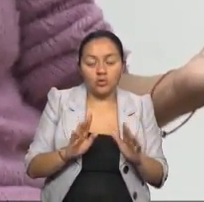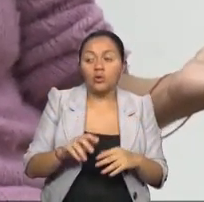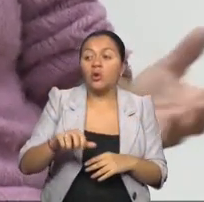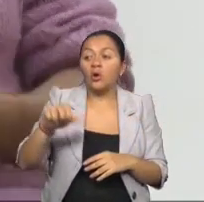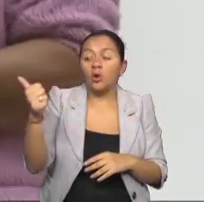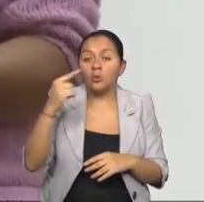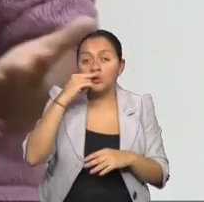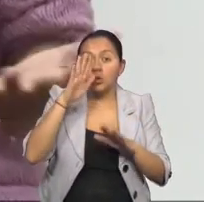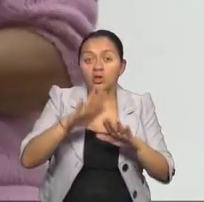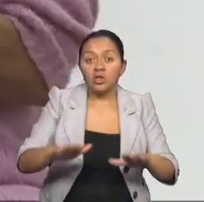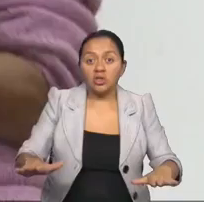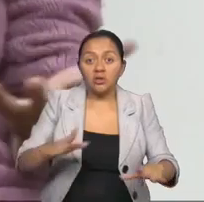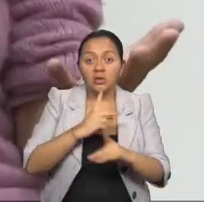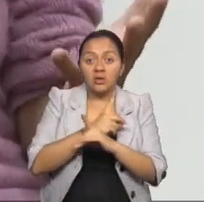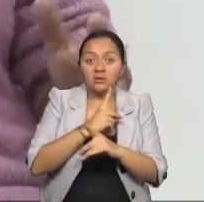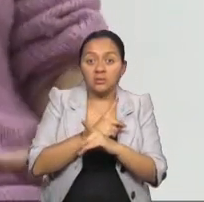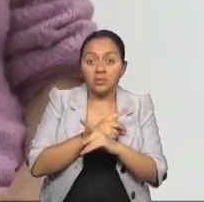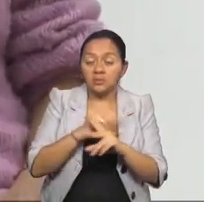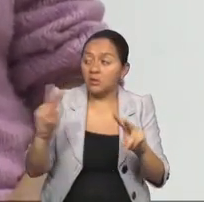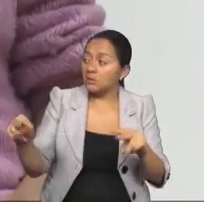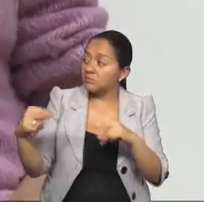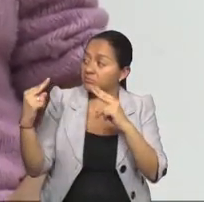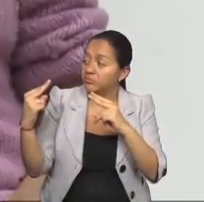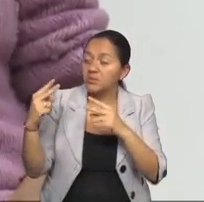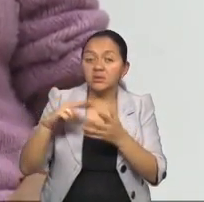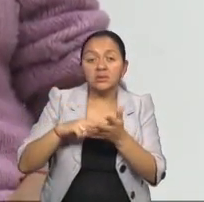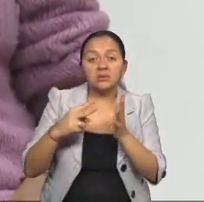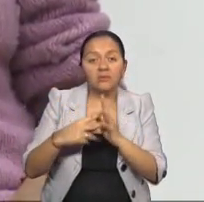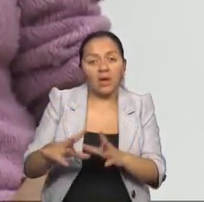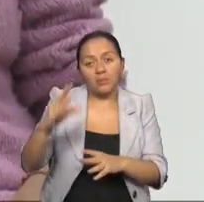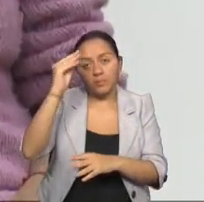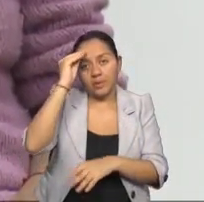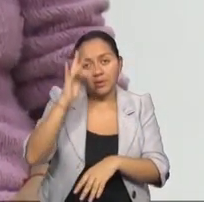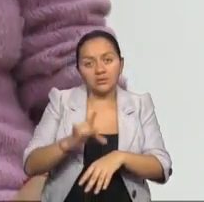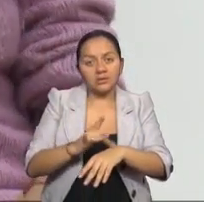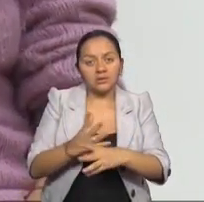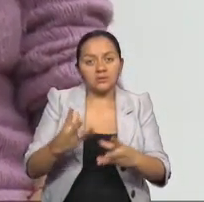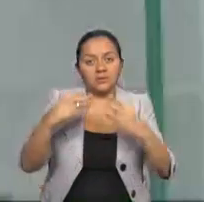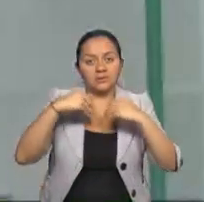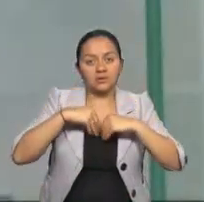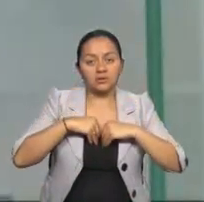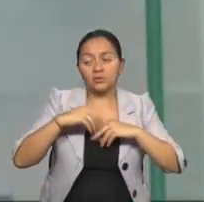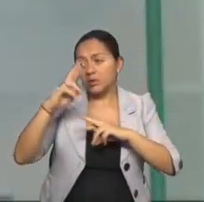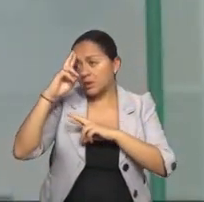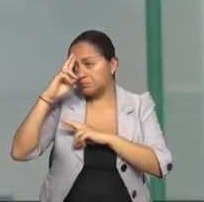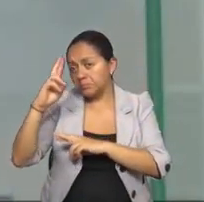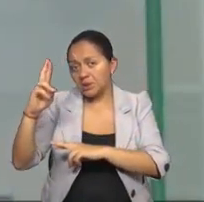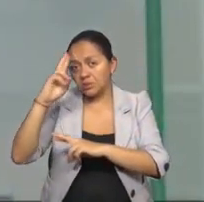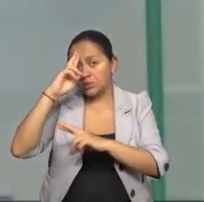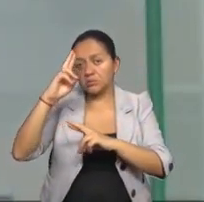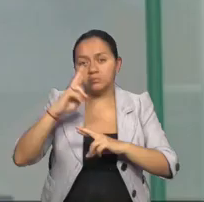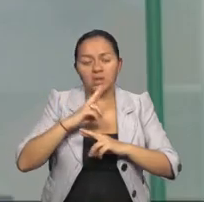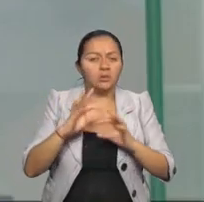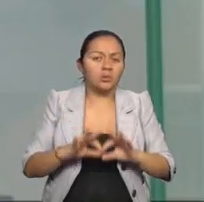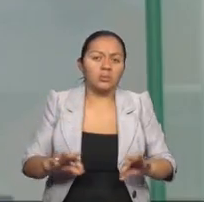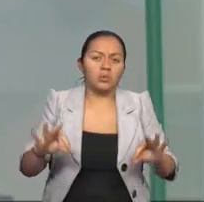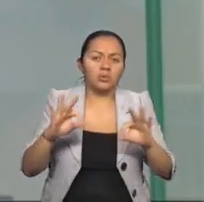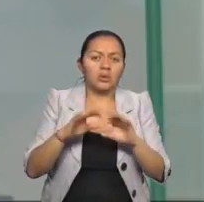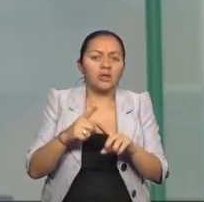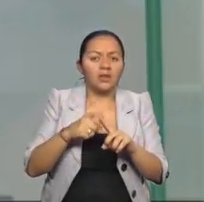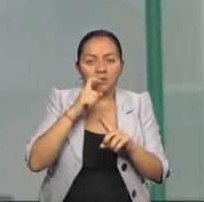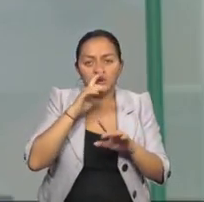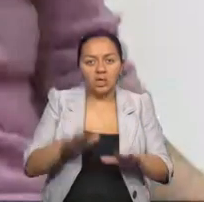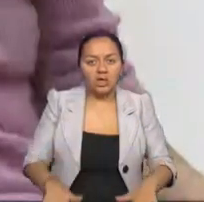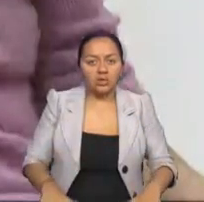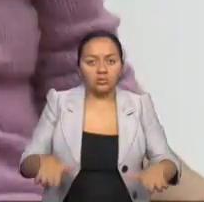discapacidad se van a ver súper favorecidos de estos cambios también nos el respeto a la diversidad ante todo qué es lo principal